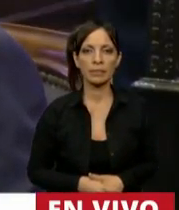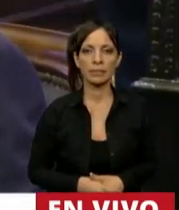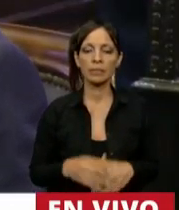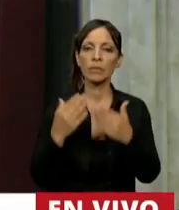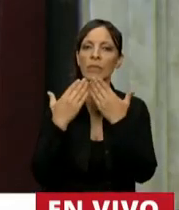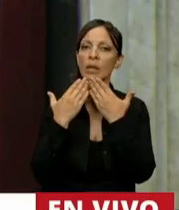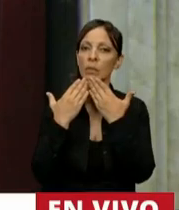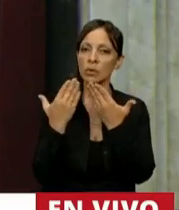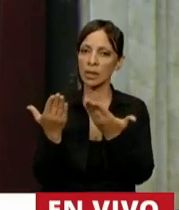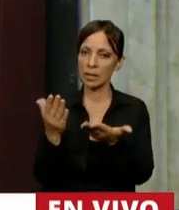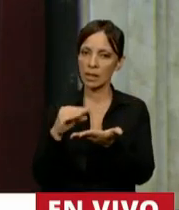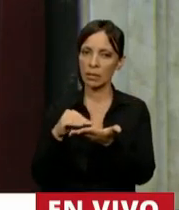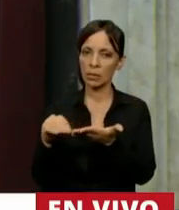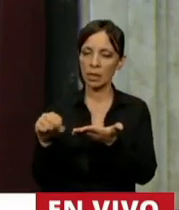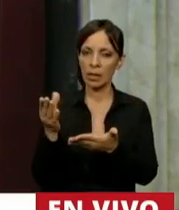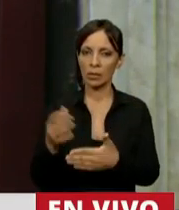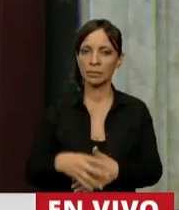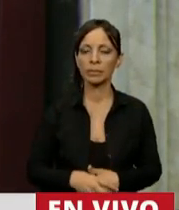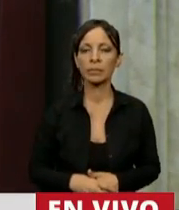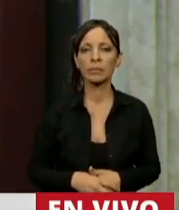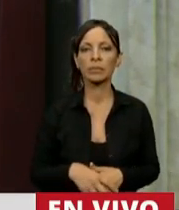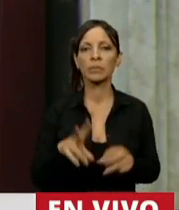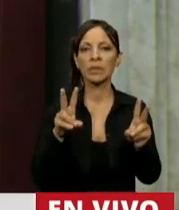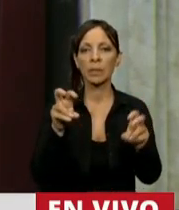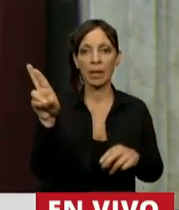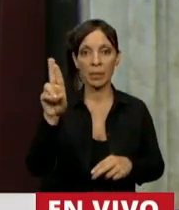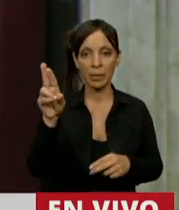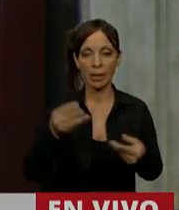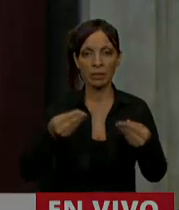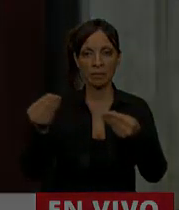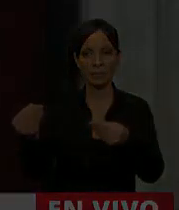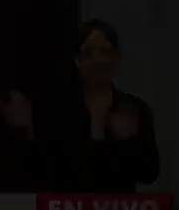Muchas gracias. Diputado Manzi, la cuestión de privilegio se gira a asuntos constitucionales.